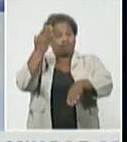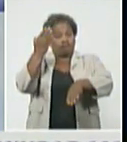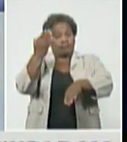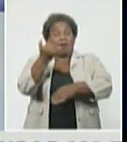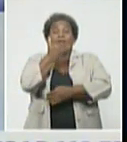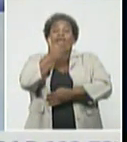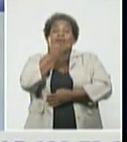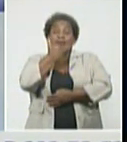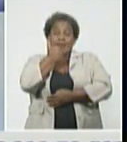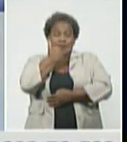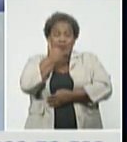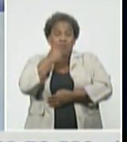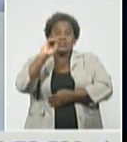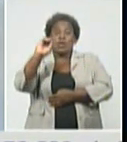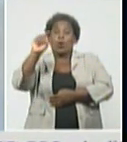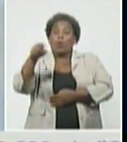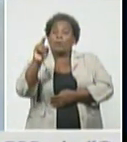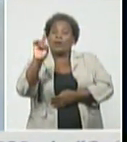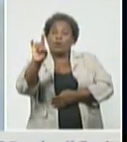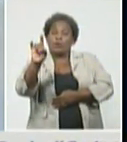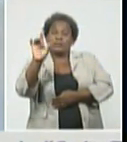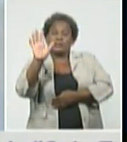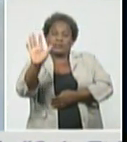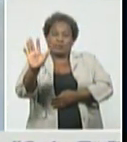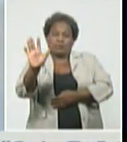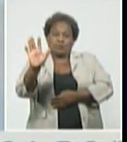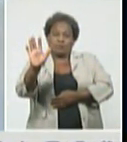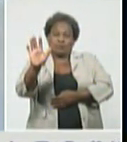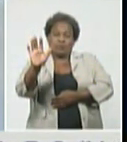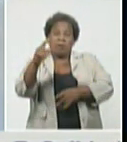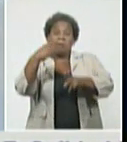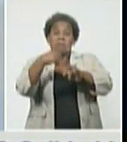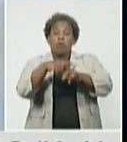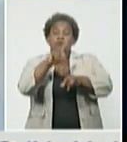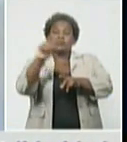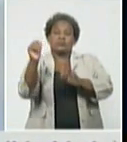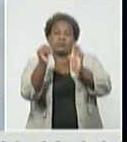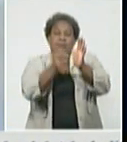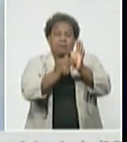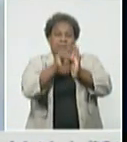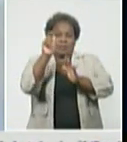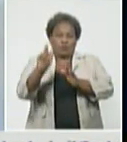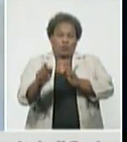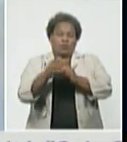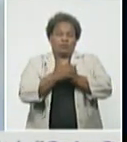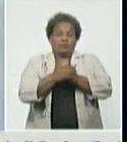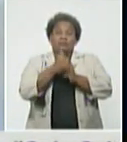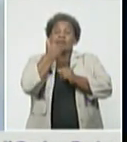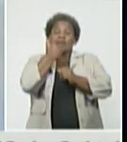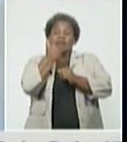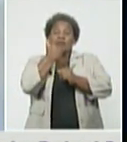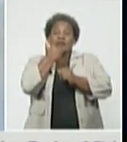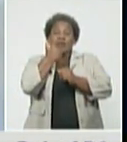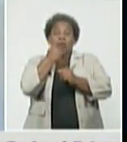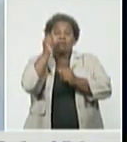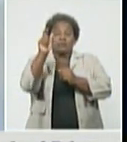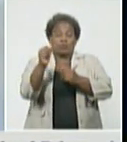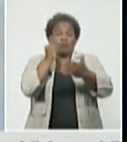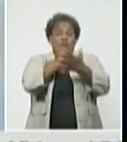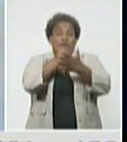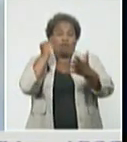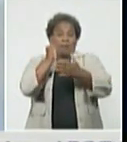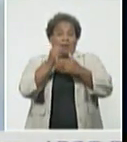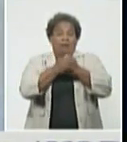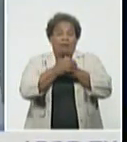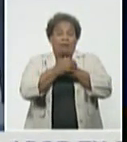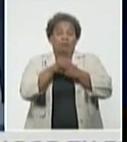a 0,95 por 100.000 habitantes. Tasa de incidencia de casos confirmados en